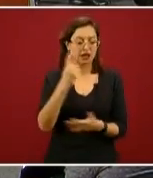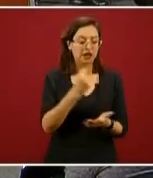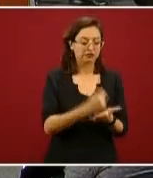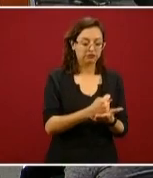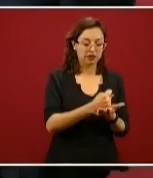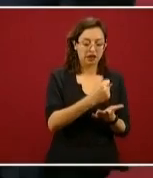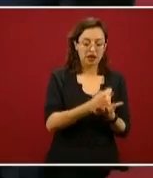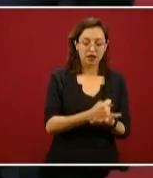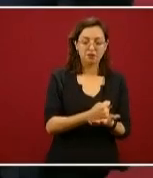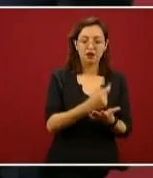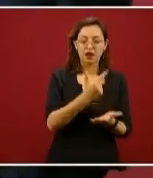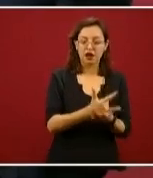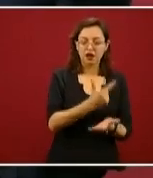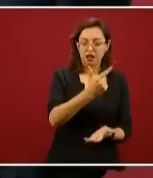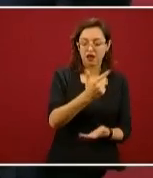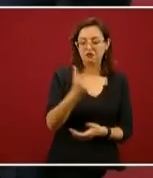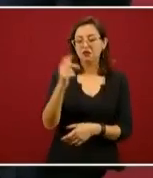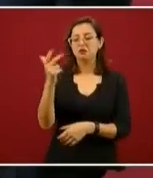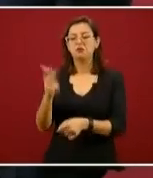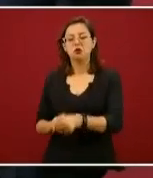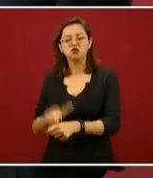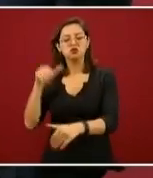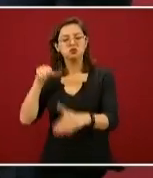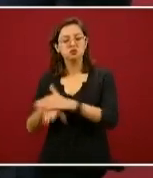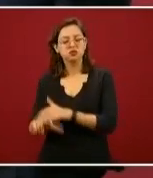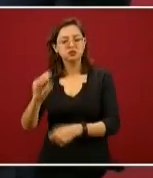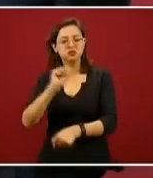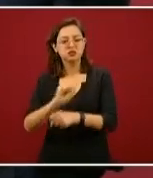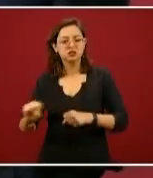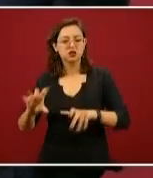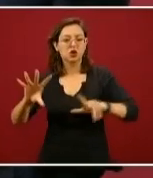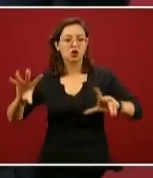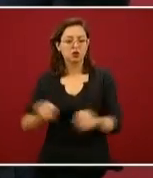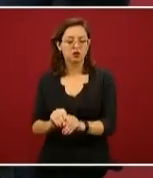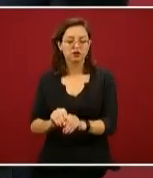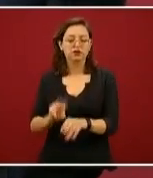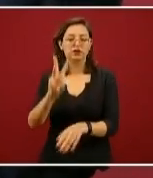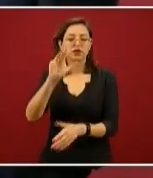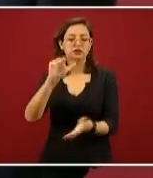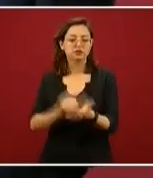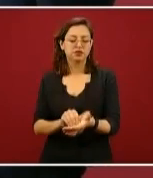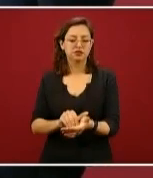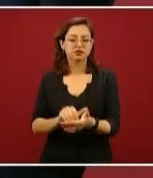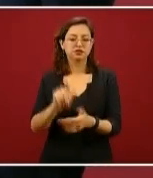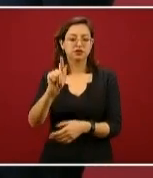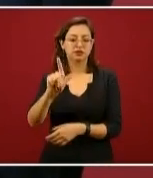terapia intensiva y de hospitalización, serán 3,070 camas.